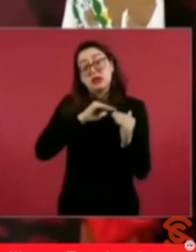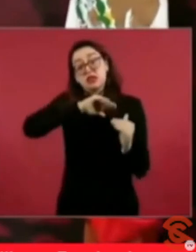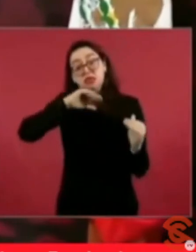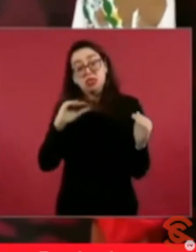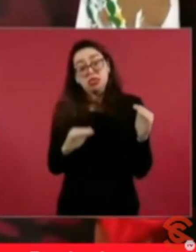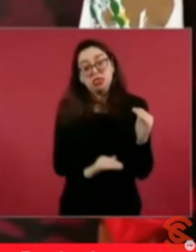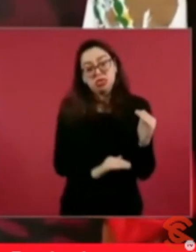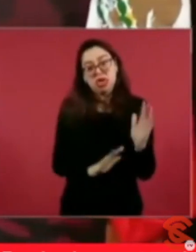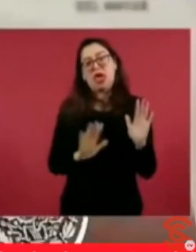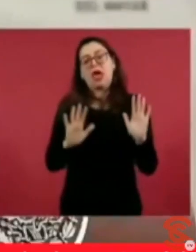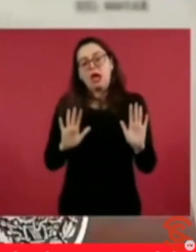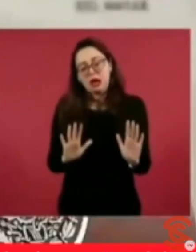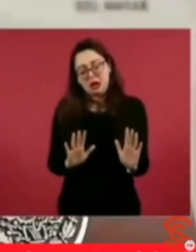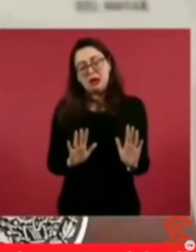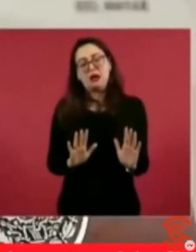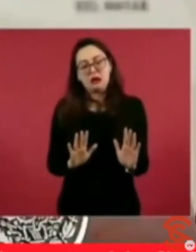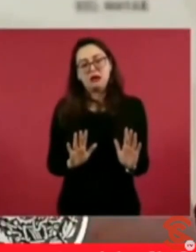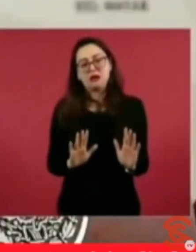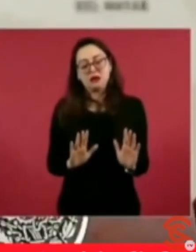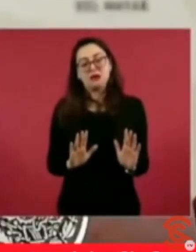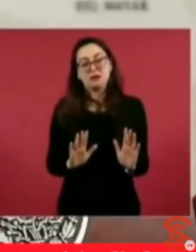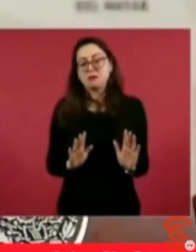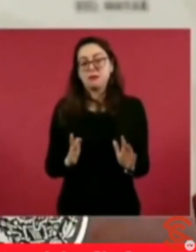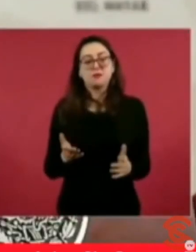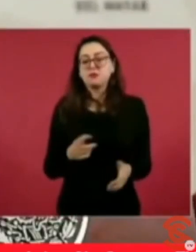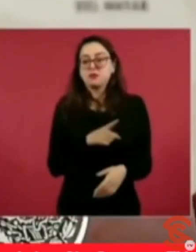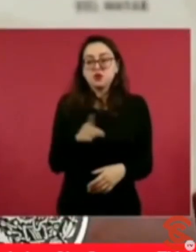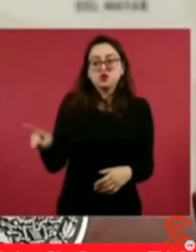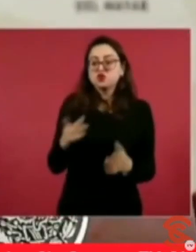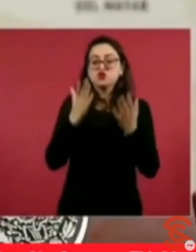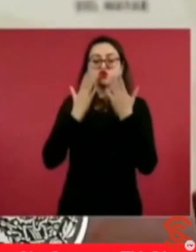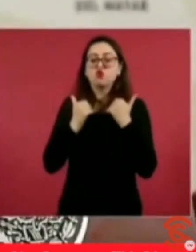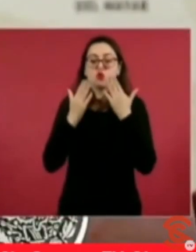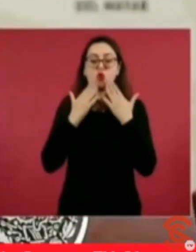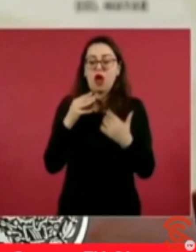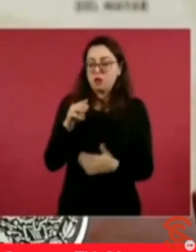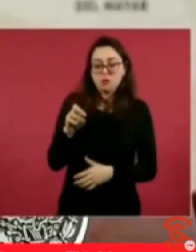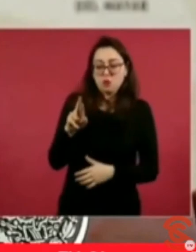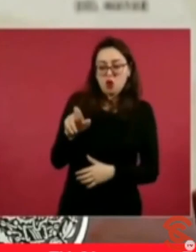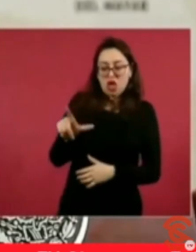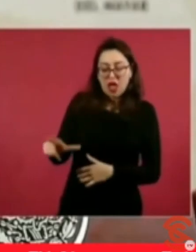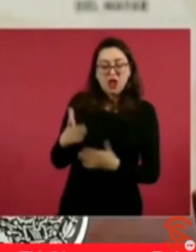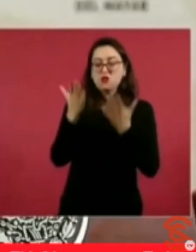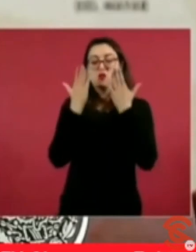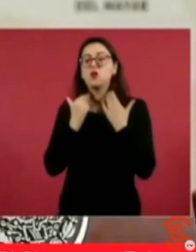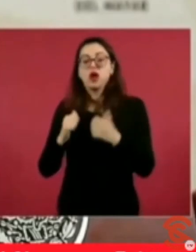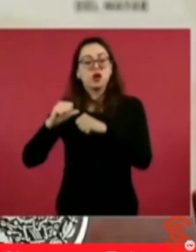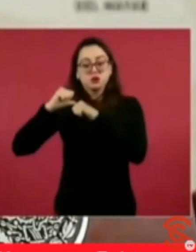porque no había autoridad moral en los presidentes.